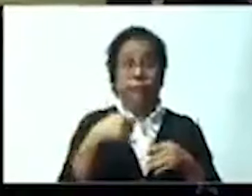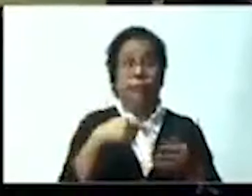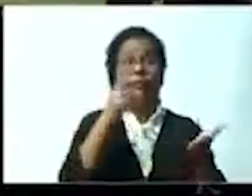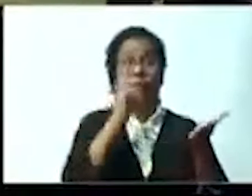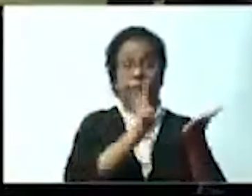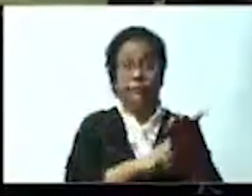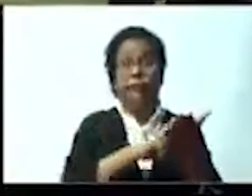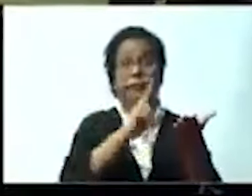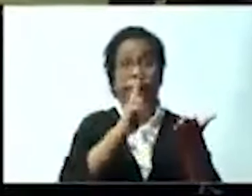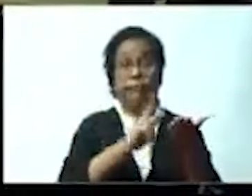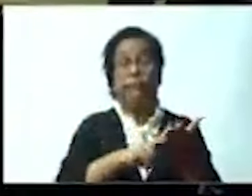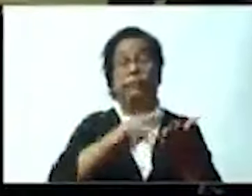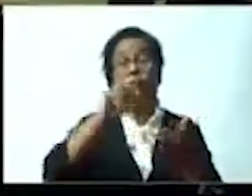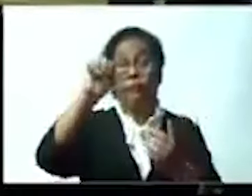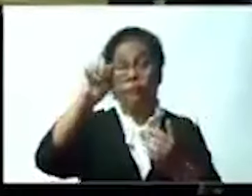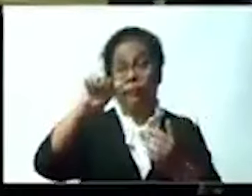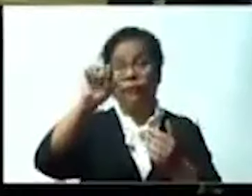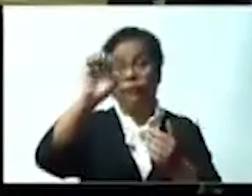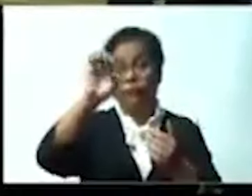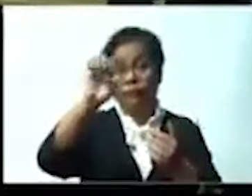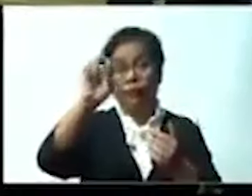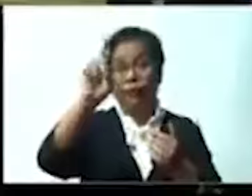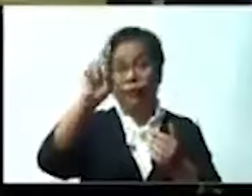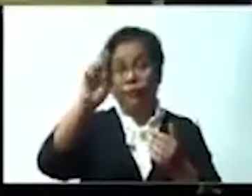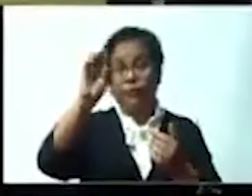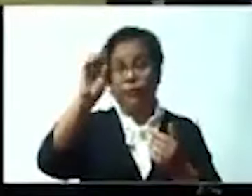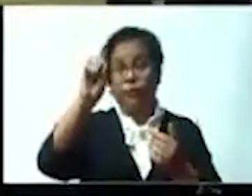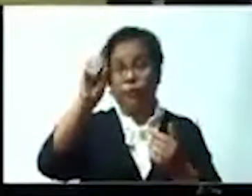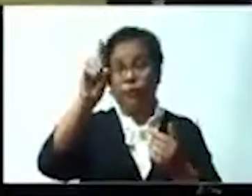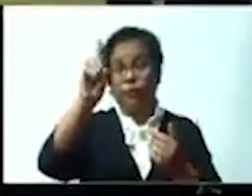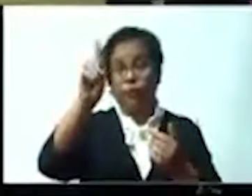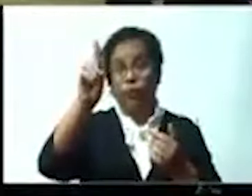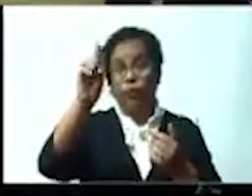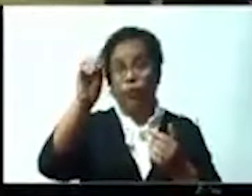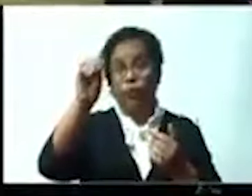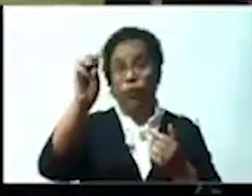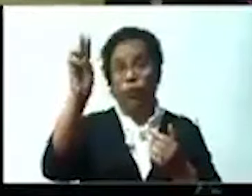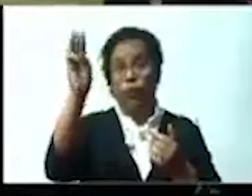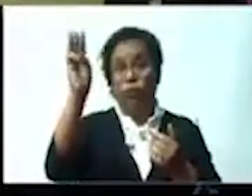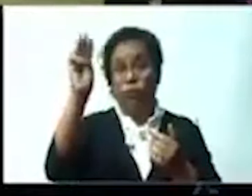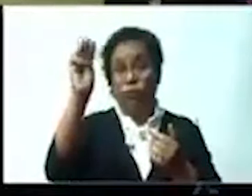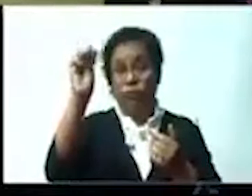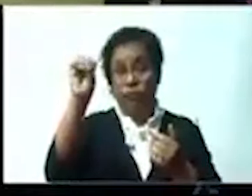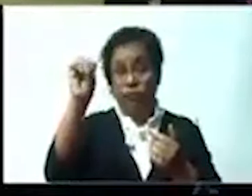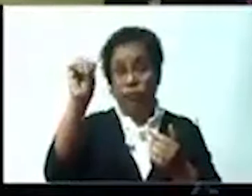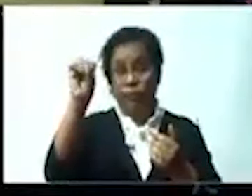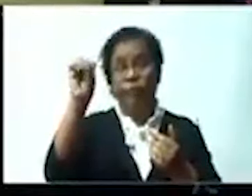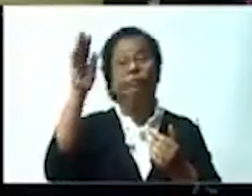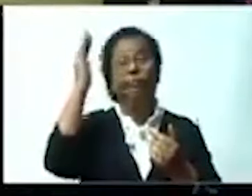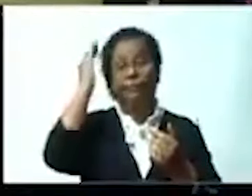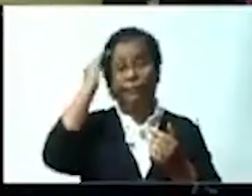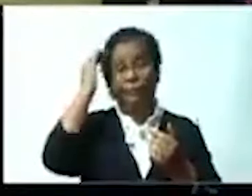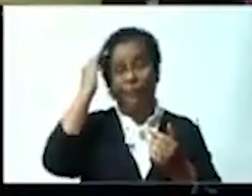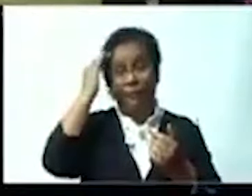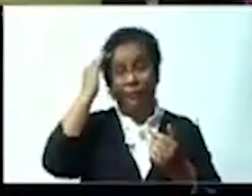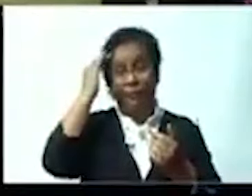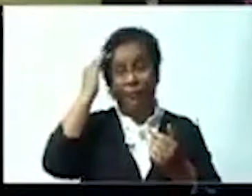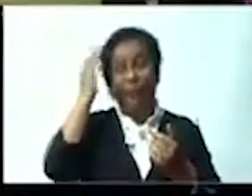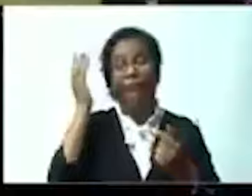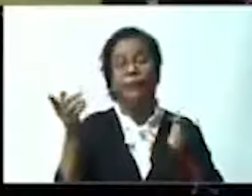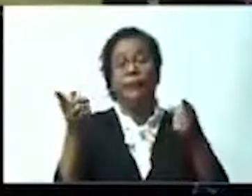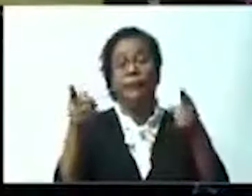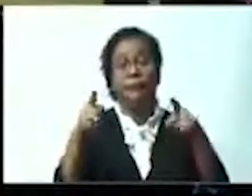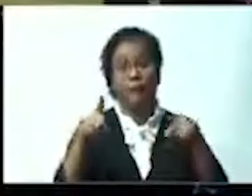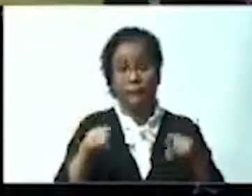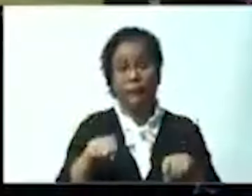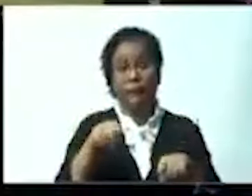Aerodón, porque sabíamos lo que venía detrás de esta ley. Este no es el último ni el primero, vendrán más. Y